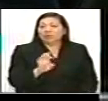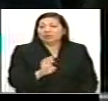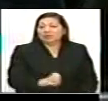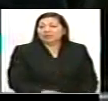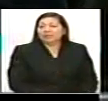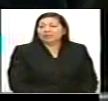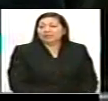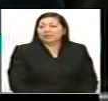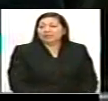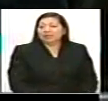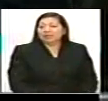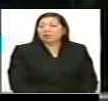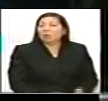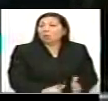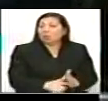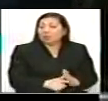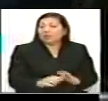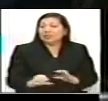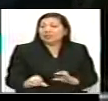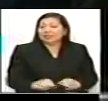estaciones. Luego se logró